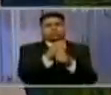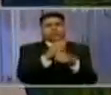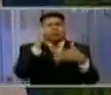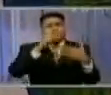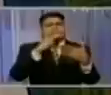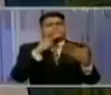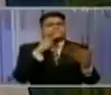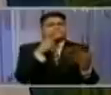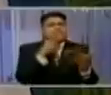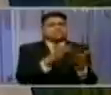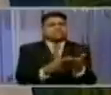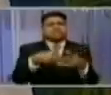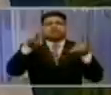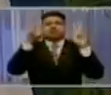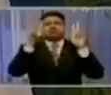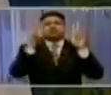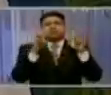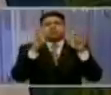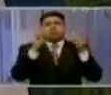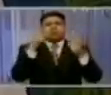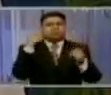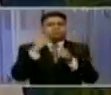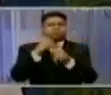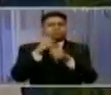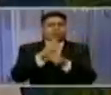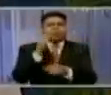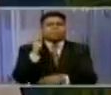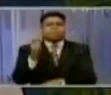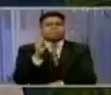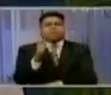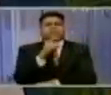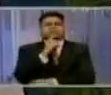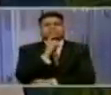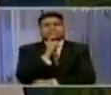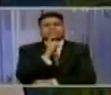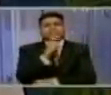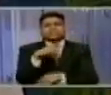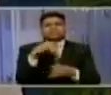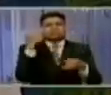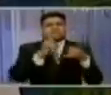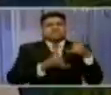plantearnos las nuevas tareas. Ya está cerrando el año escolar